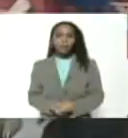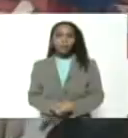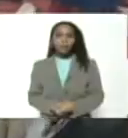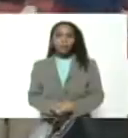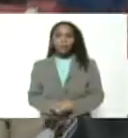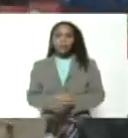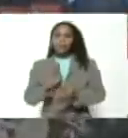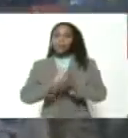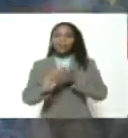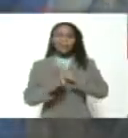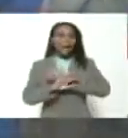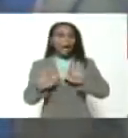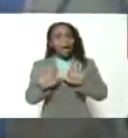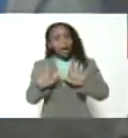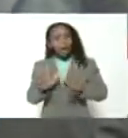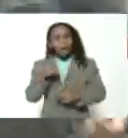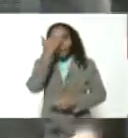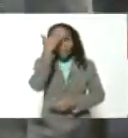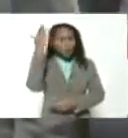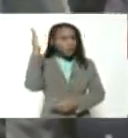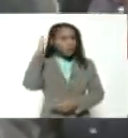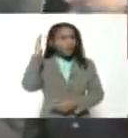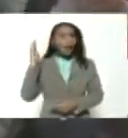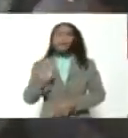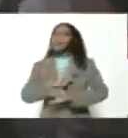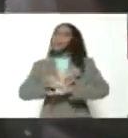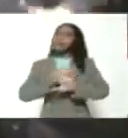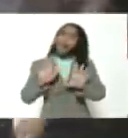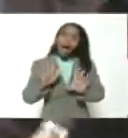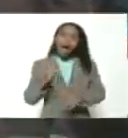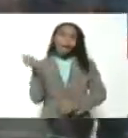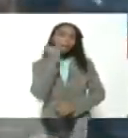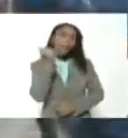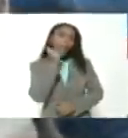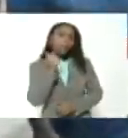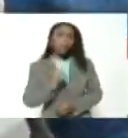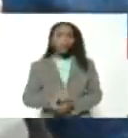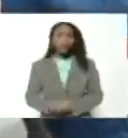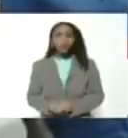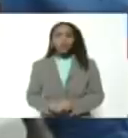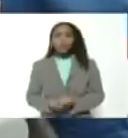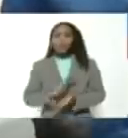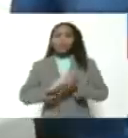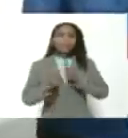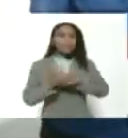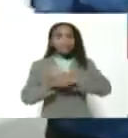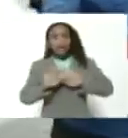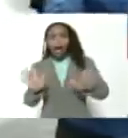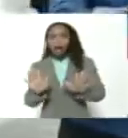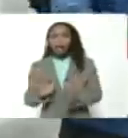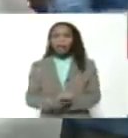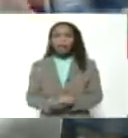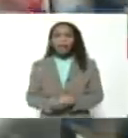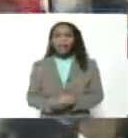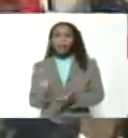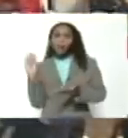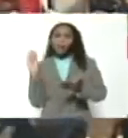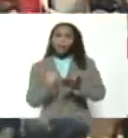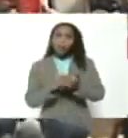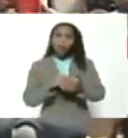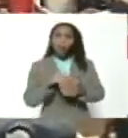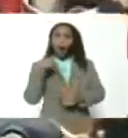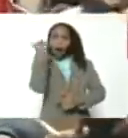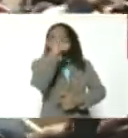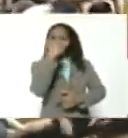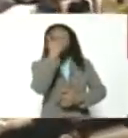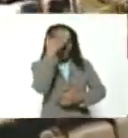¡Ya basta de hipocresía! ¡Ya basta de abuso! ¡Ya basta de posiciones de doble cara,